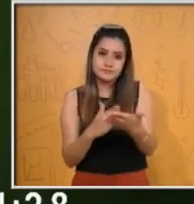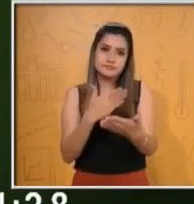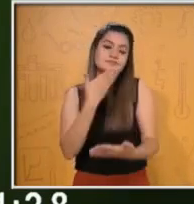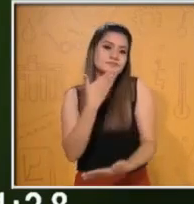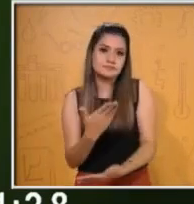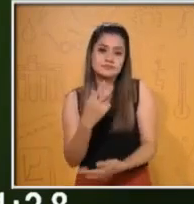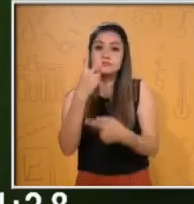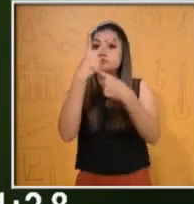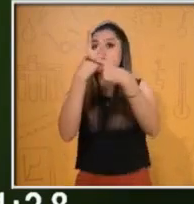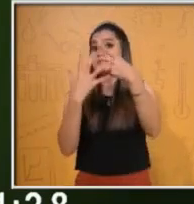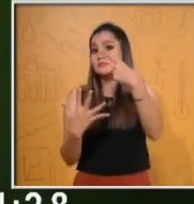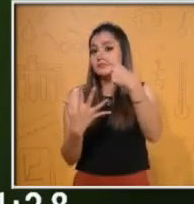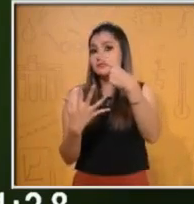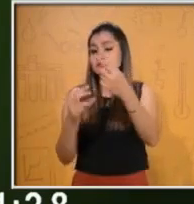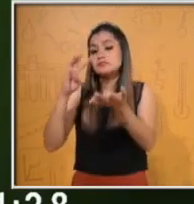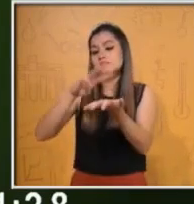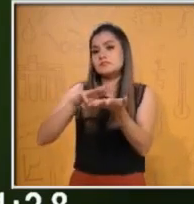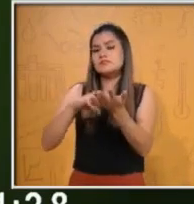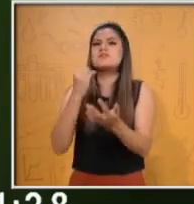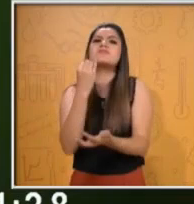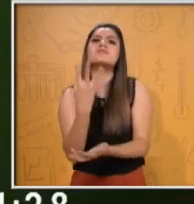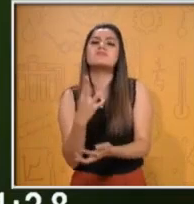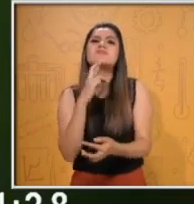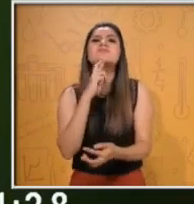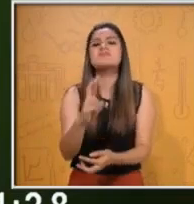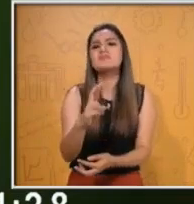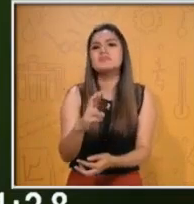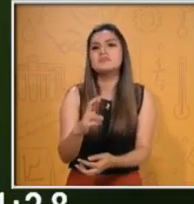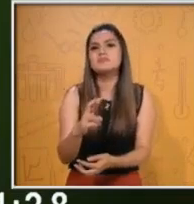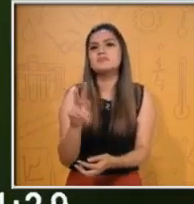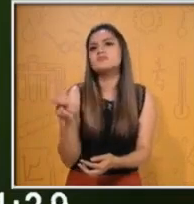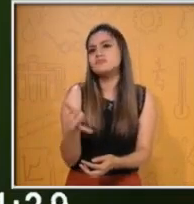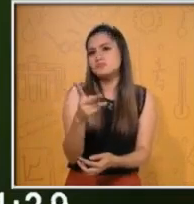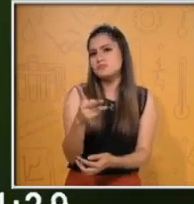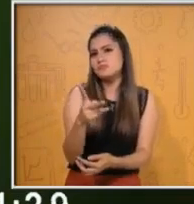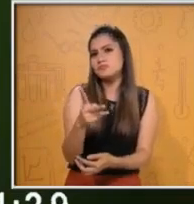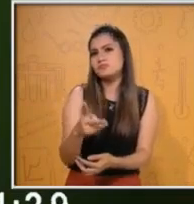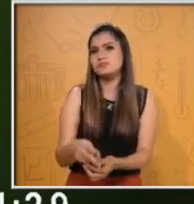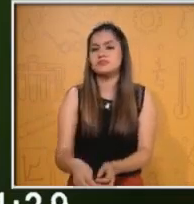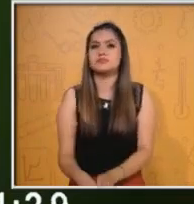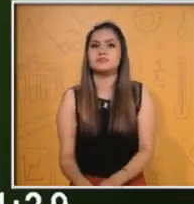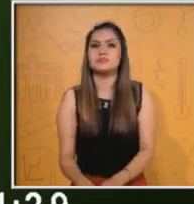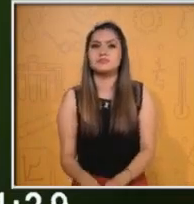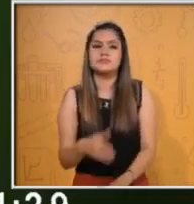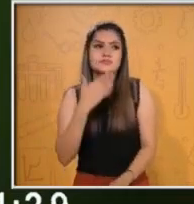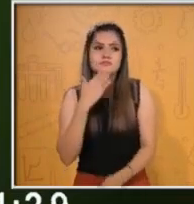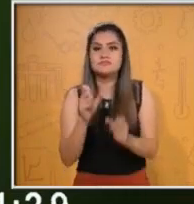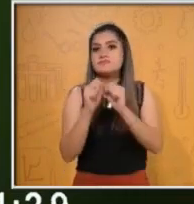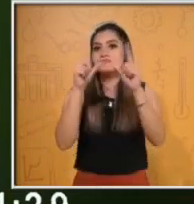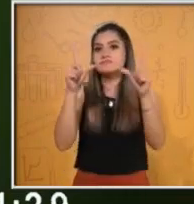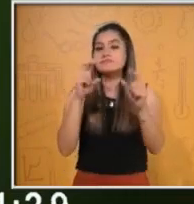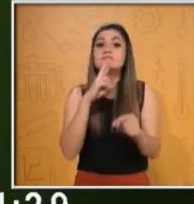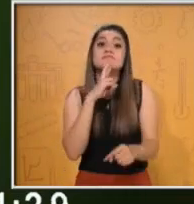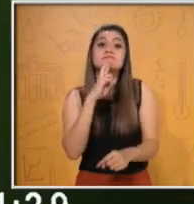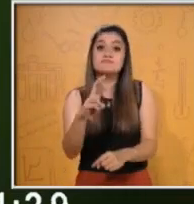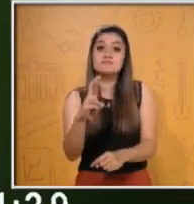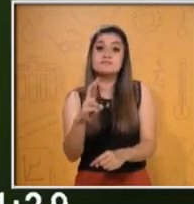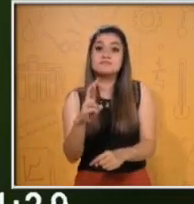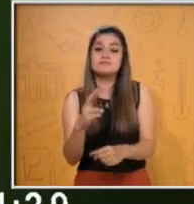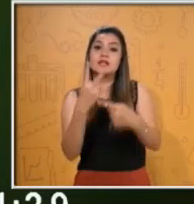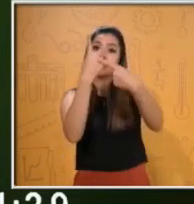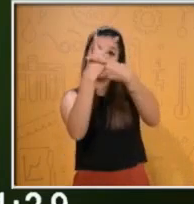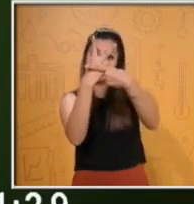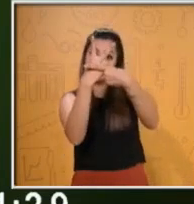2 quintos, la tercera parte de 2 quintos, ¿cuánto será? Ahí está, lo vemos en pantalla, la respuesta es